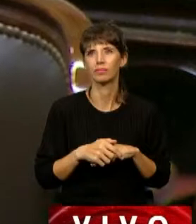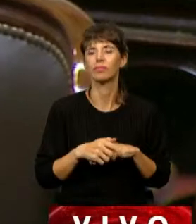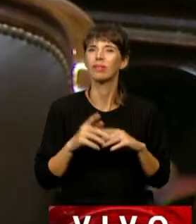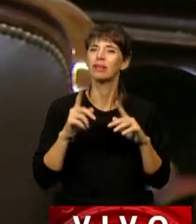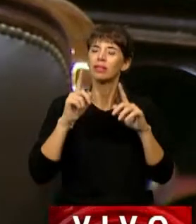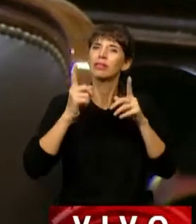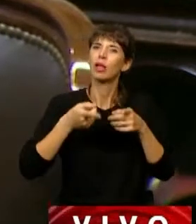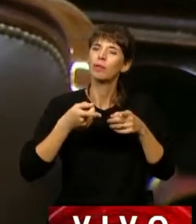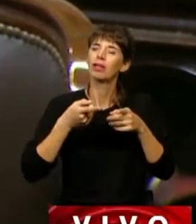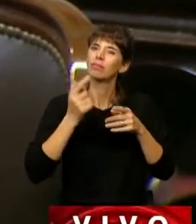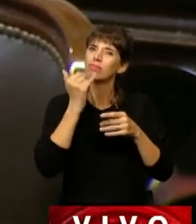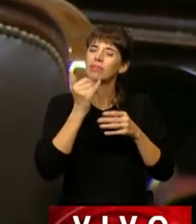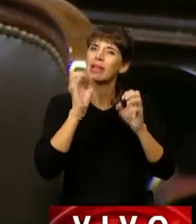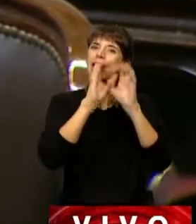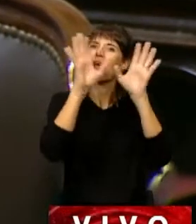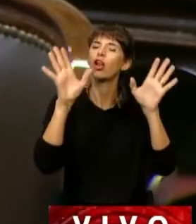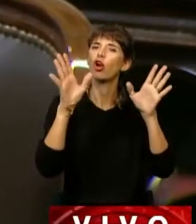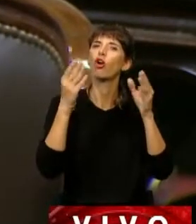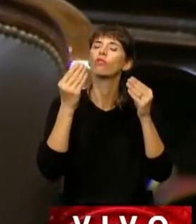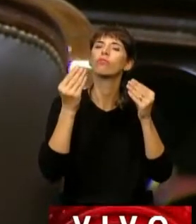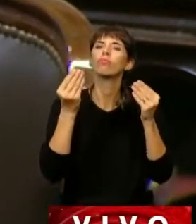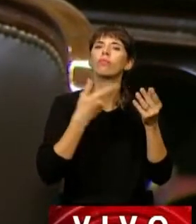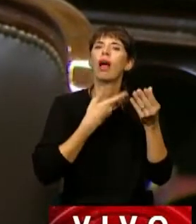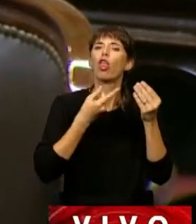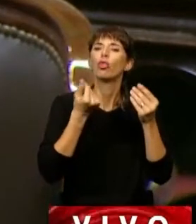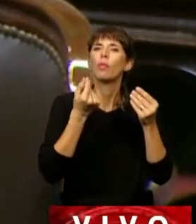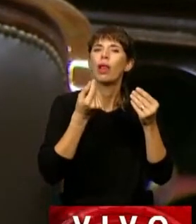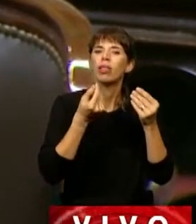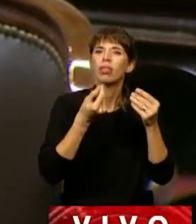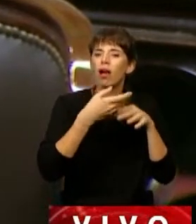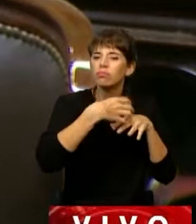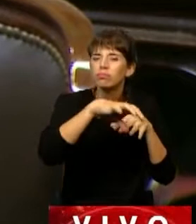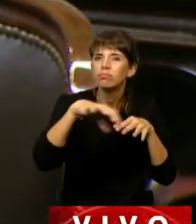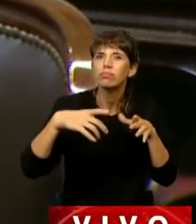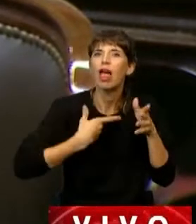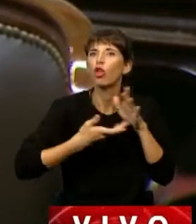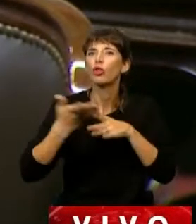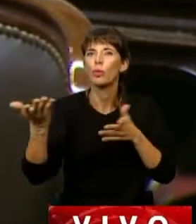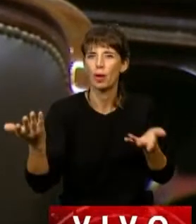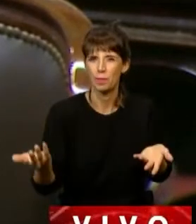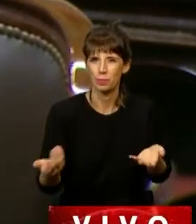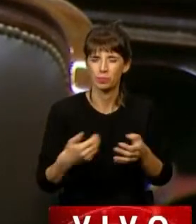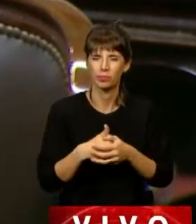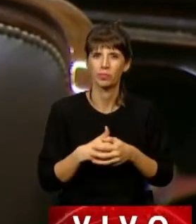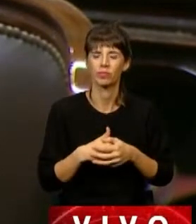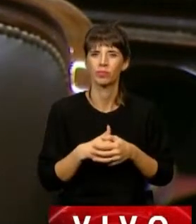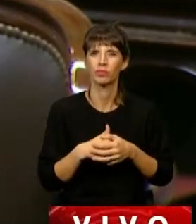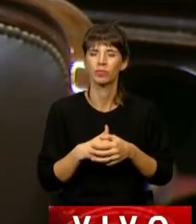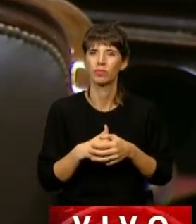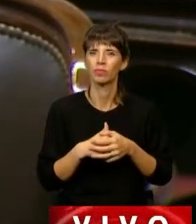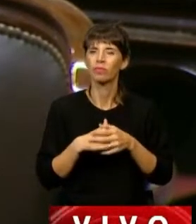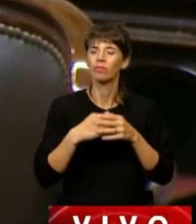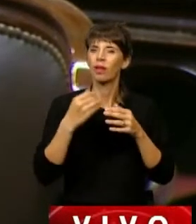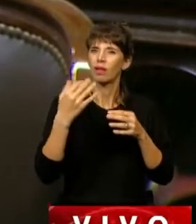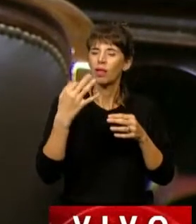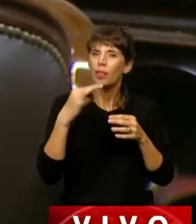quiénes van a ser los sectores beneficiarios de este régimen que se está promoviendo en esta ley. Nosotros creemos que hay que establecer